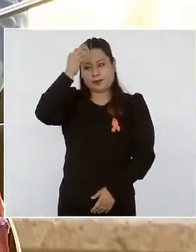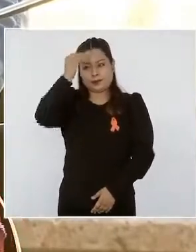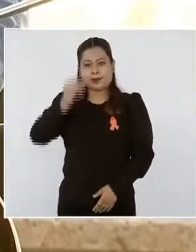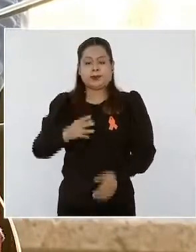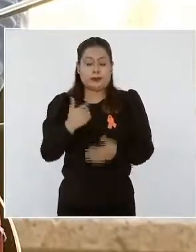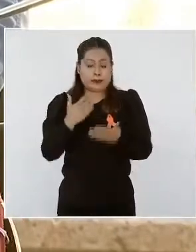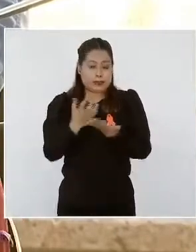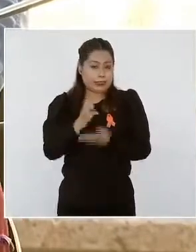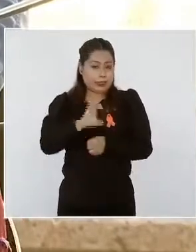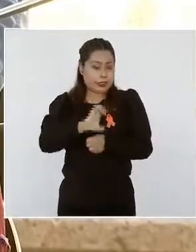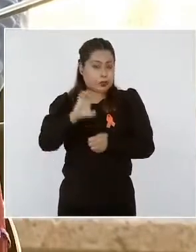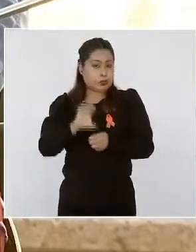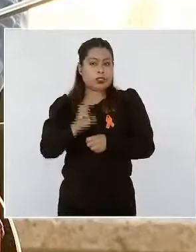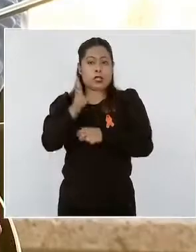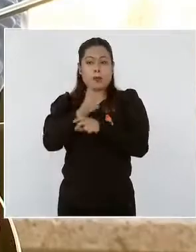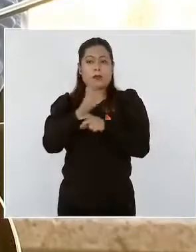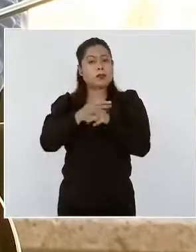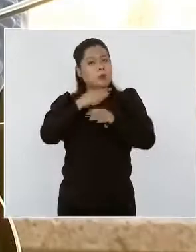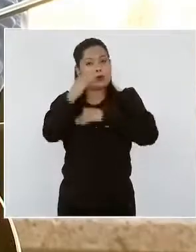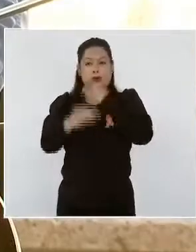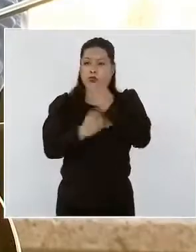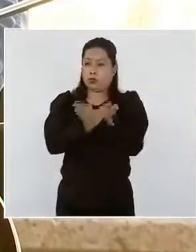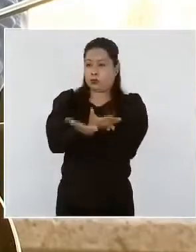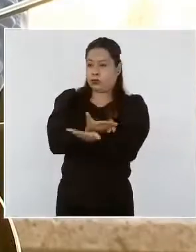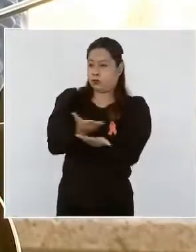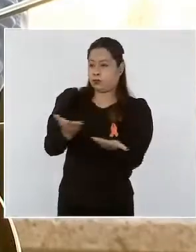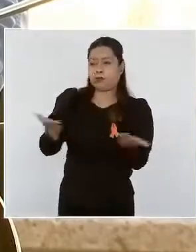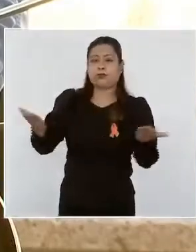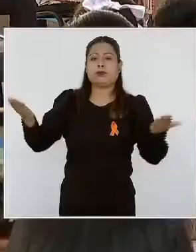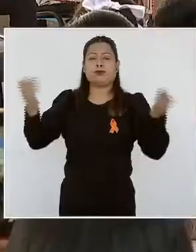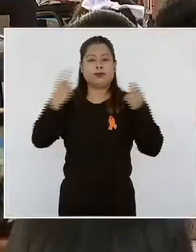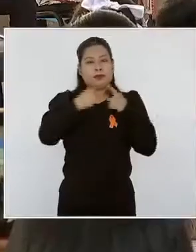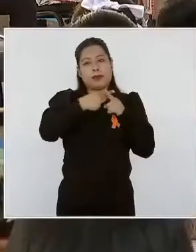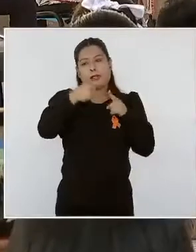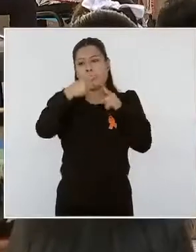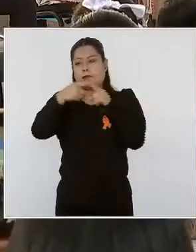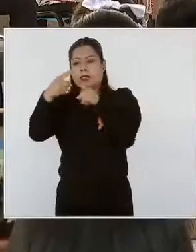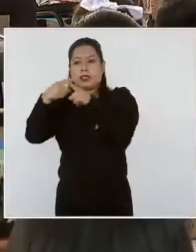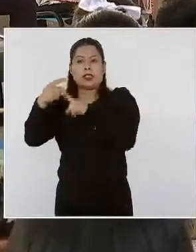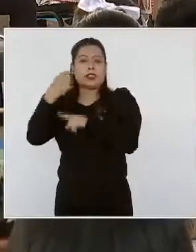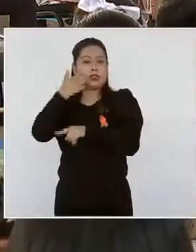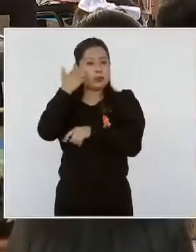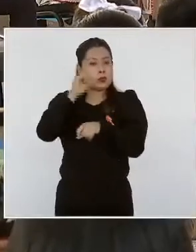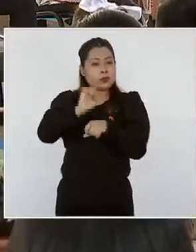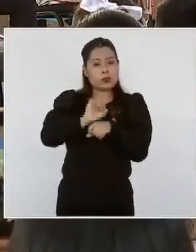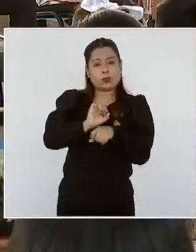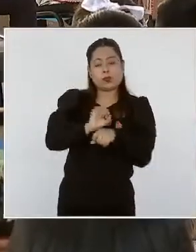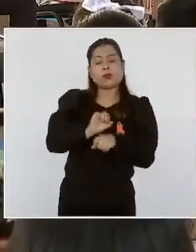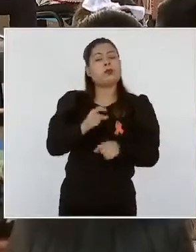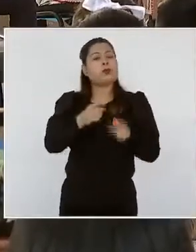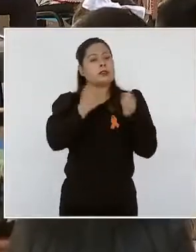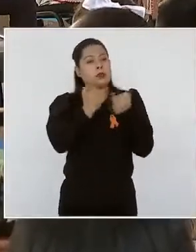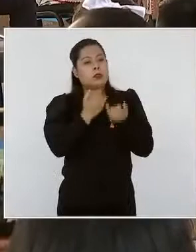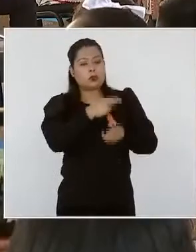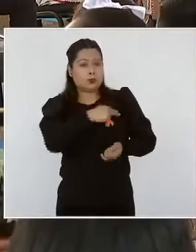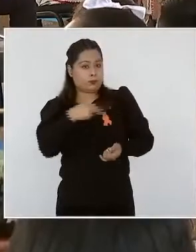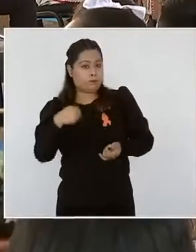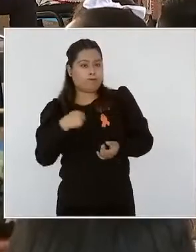Entonces, la invitación de todos los que estamos aquí, desde las diferentes disciplinas en las que trabajamos, es esa a